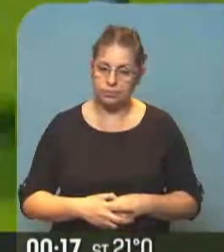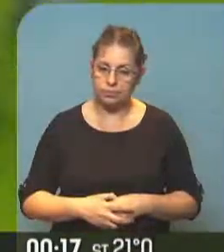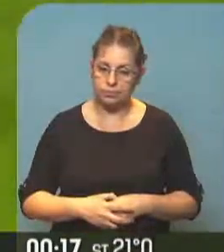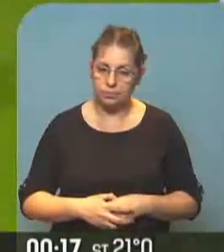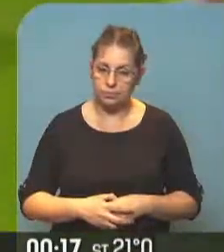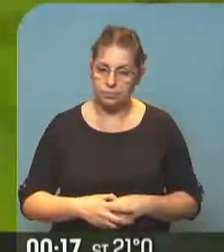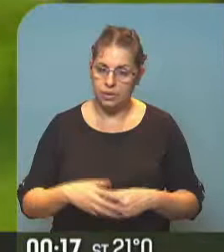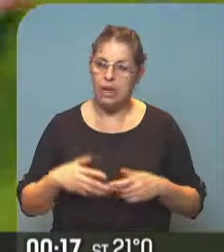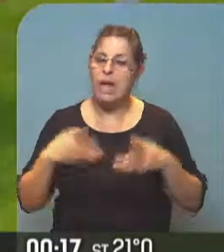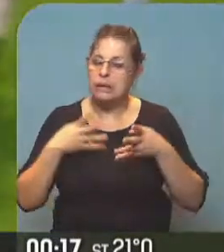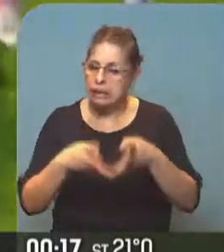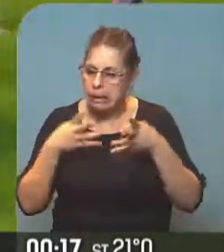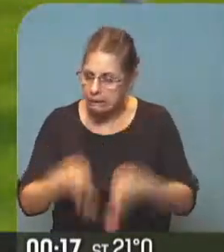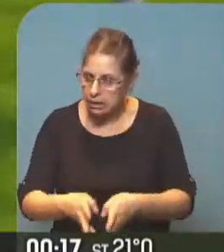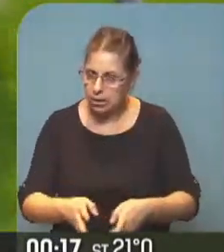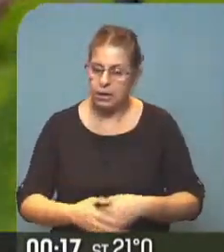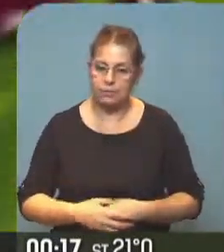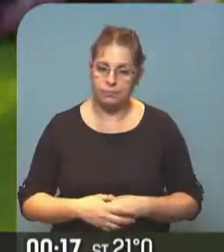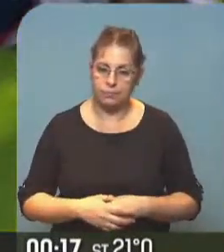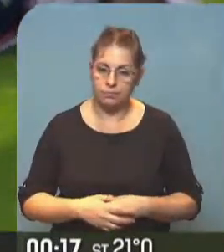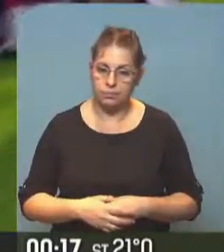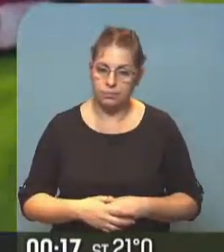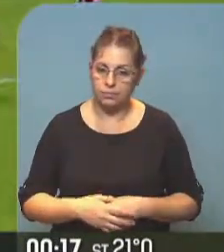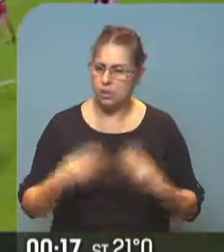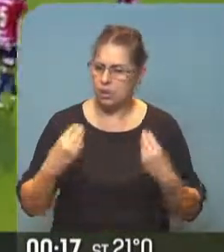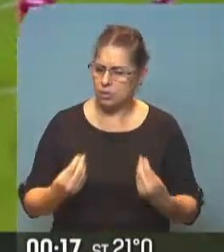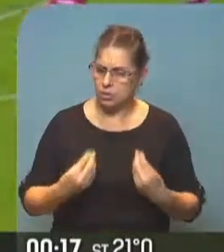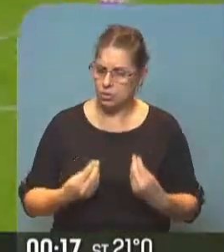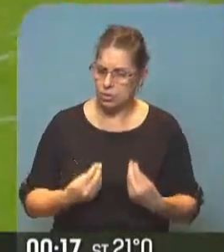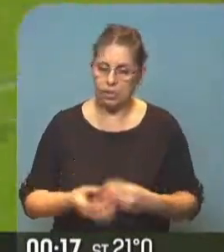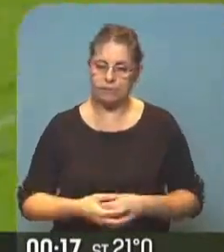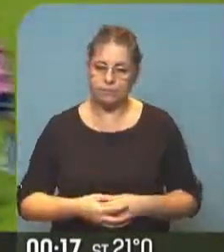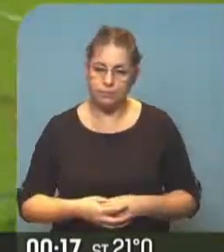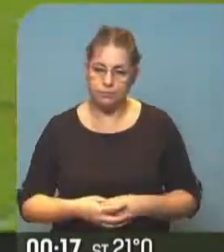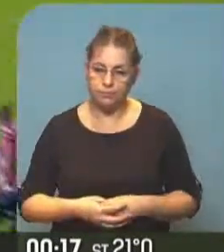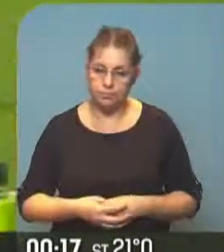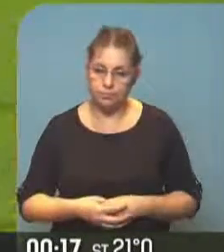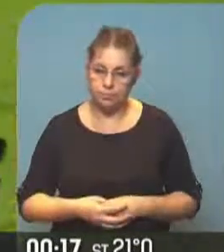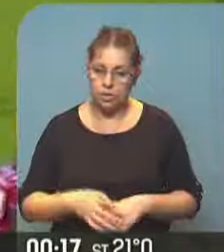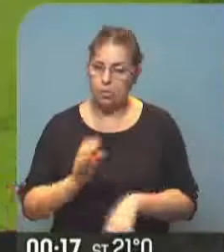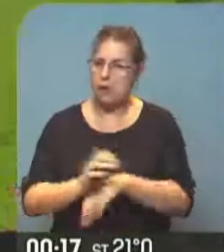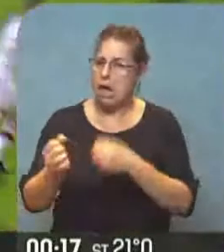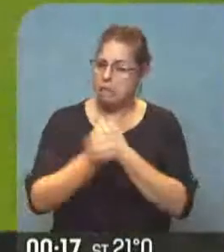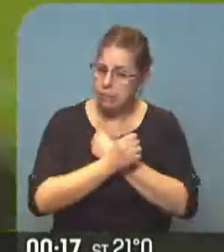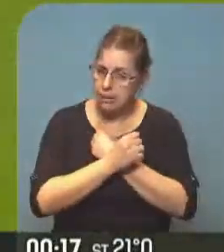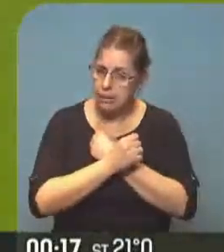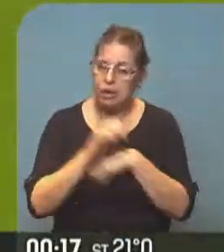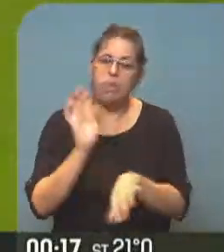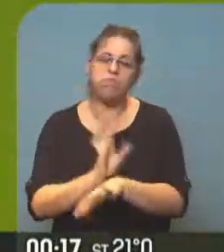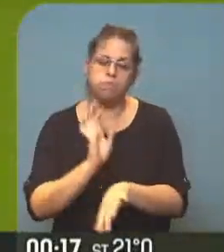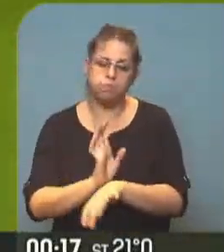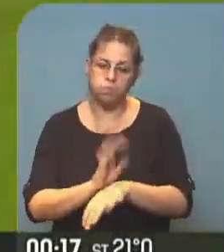Siguió atacando. ¿Y qué hizo Andrade? Andrade, por Dios. Lo abrazaba como si